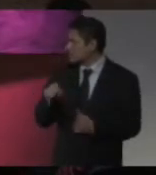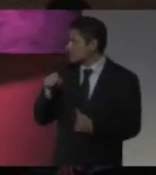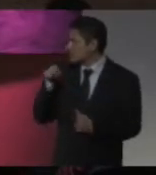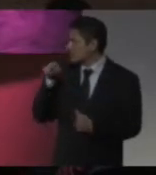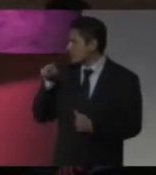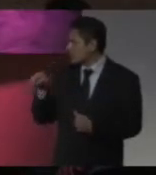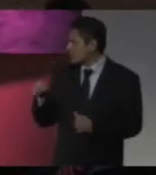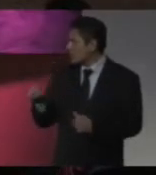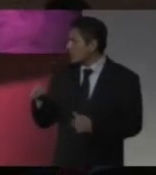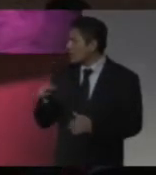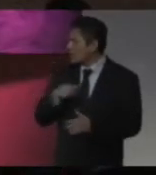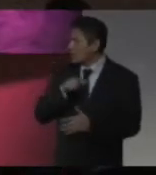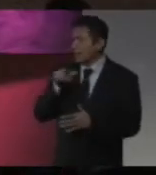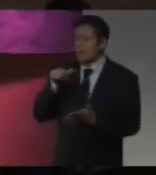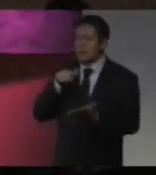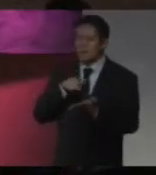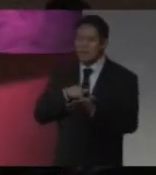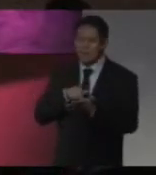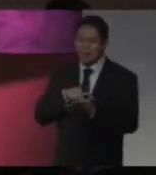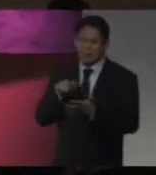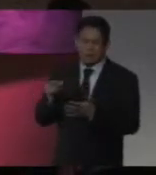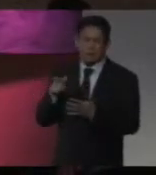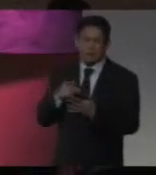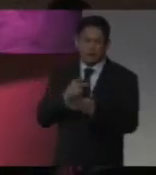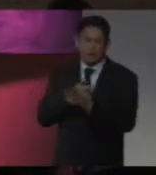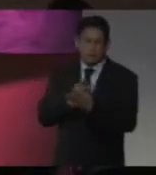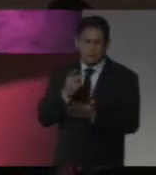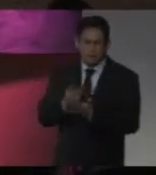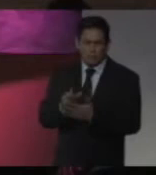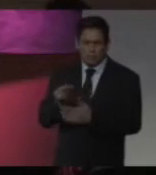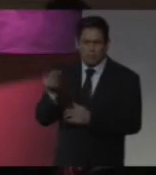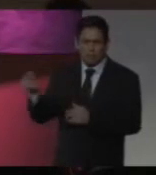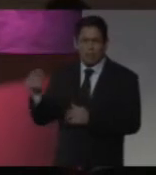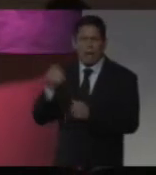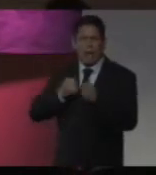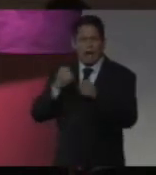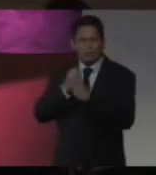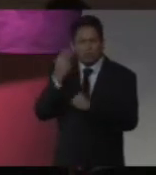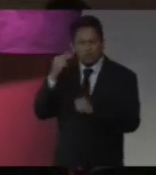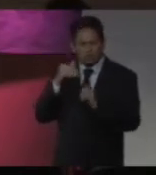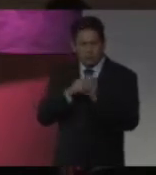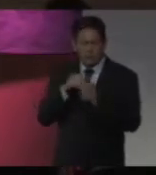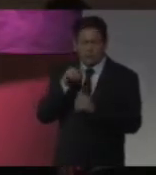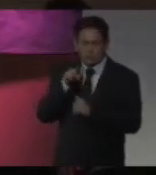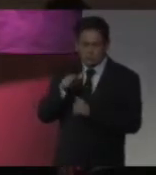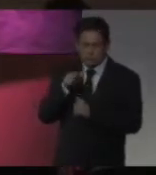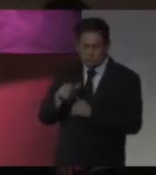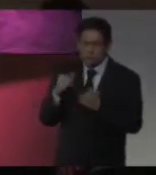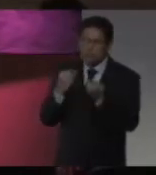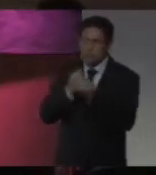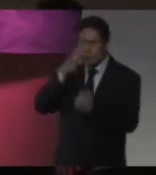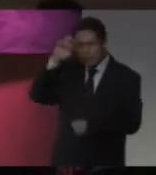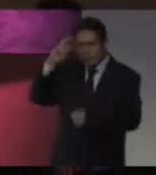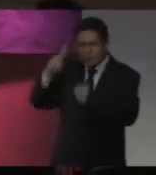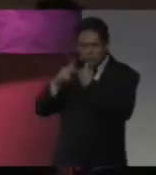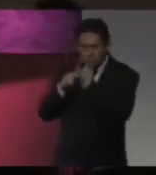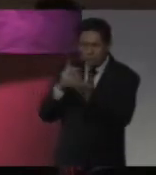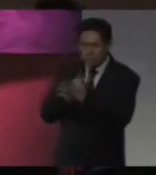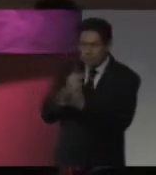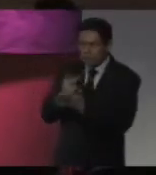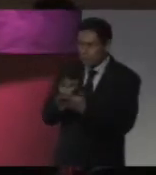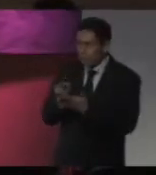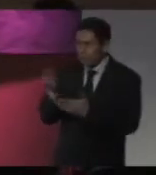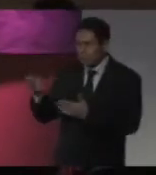espero haber pronunciado bien, ganadora del Prize Voltaire 2018, Premio Europeo a la Investigación y Entendimiento en el